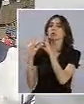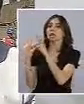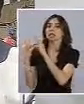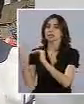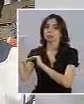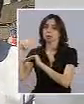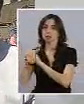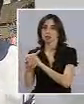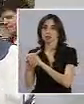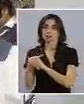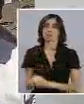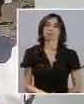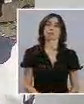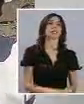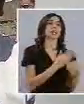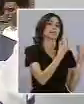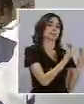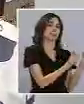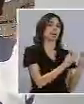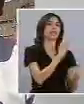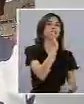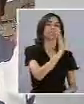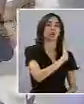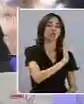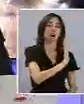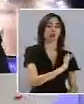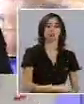tardes. Que estén bien. Chau, chau. Gracias.